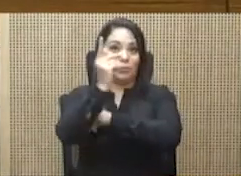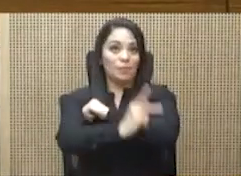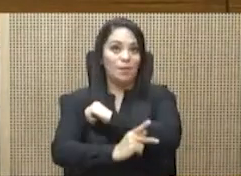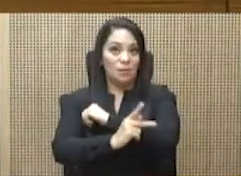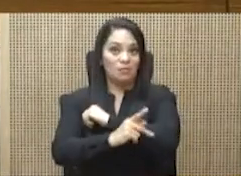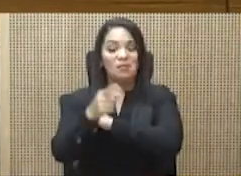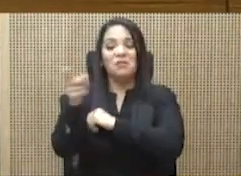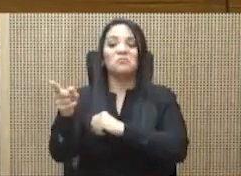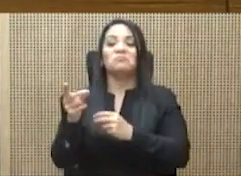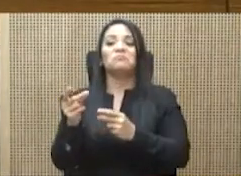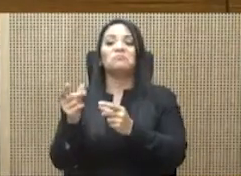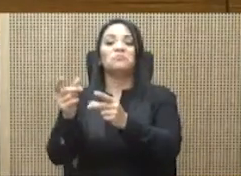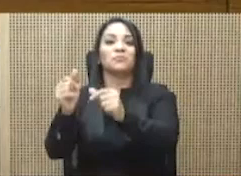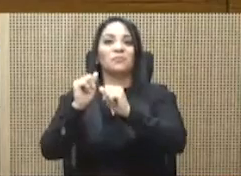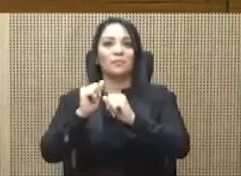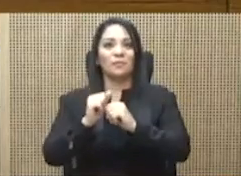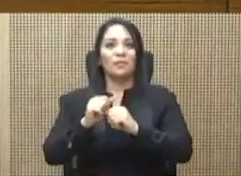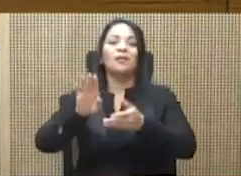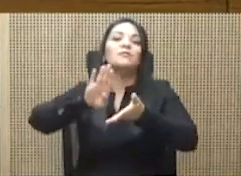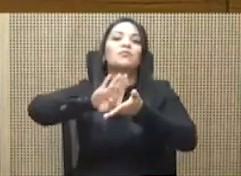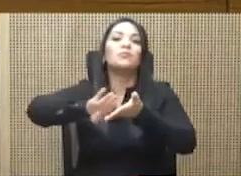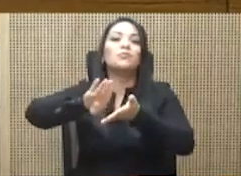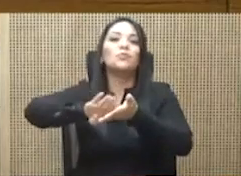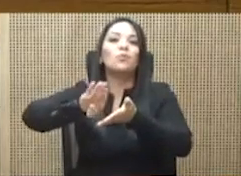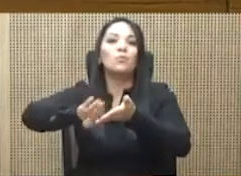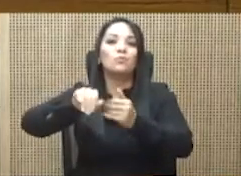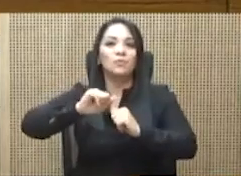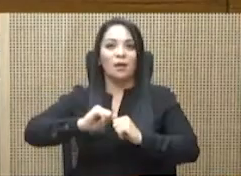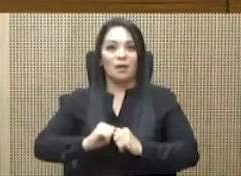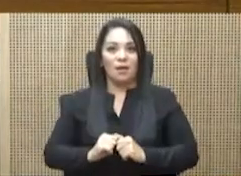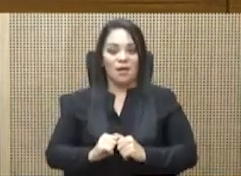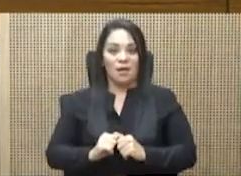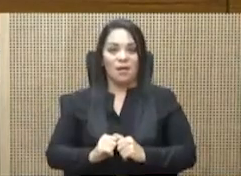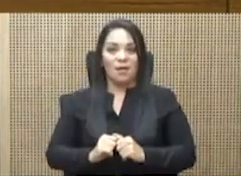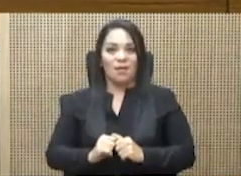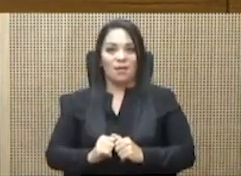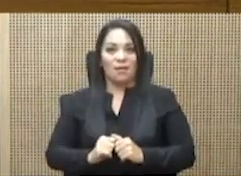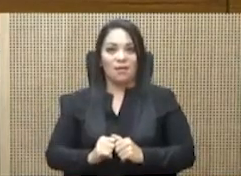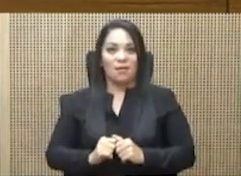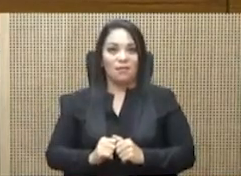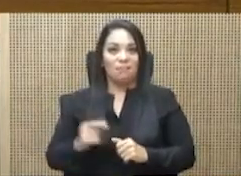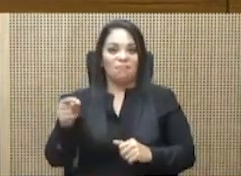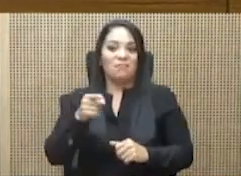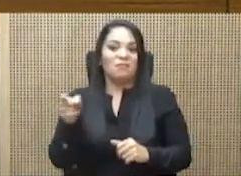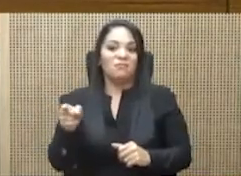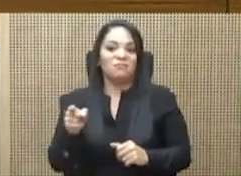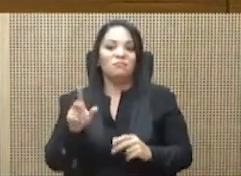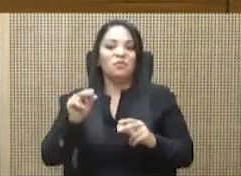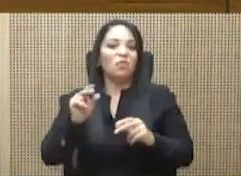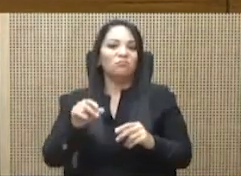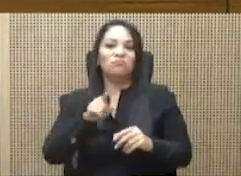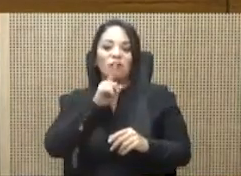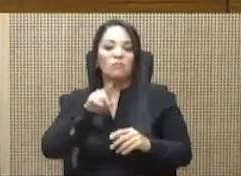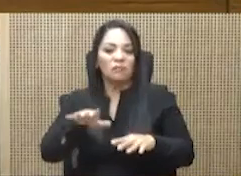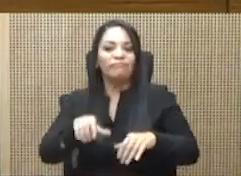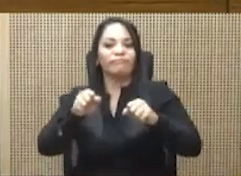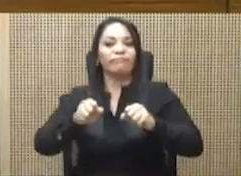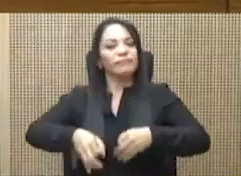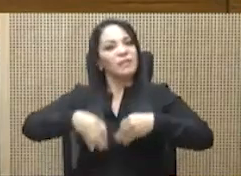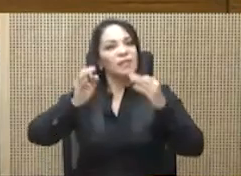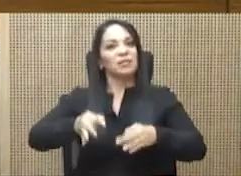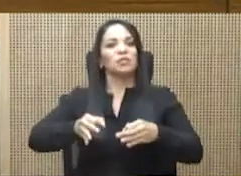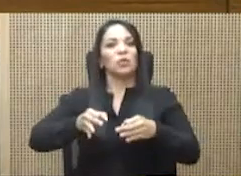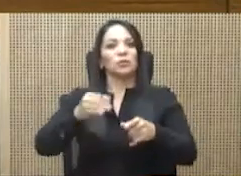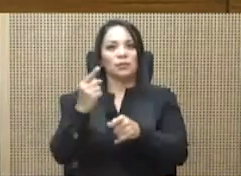como excusa para no haber tomado las decisiones que correspondía tomar,